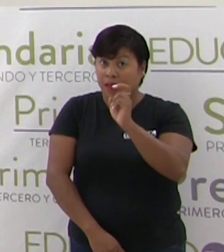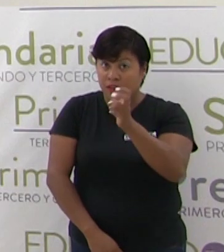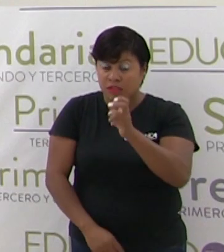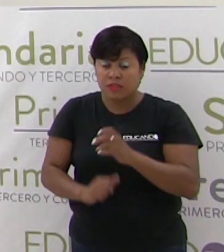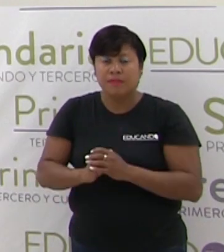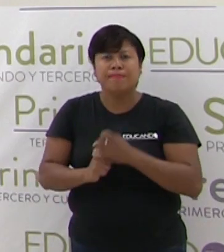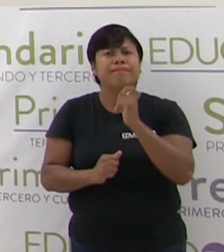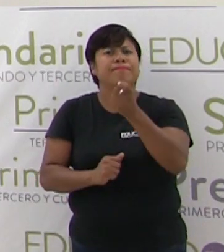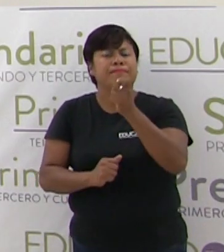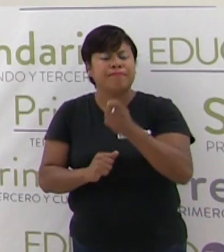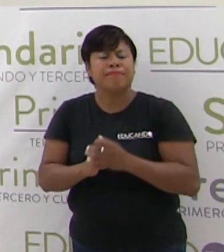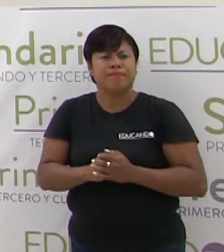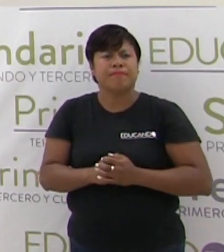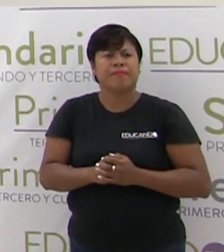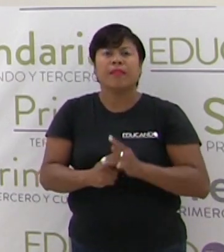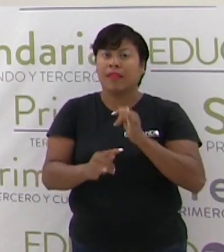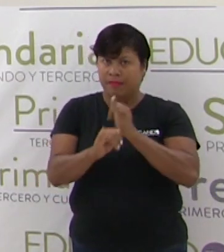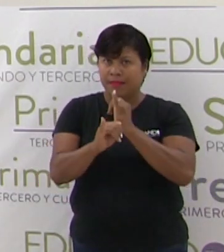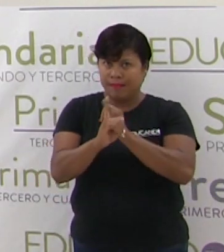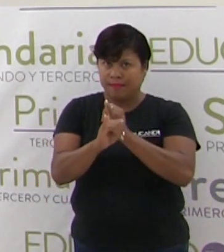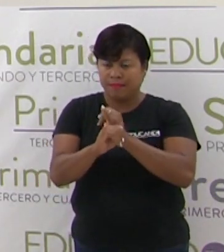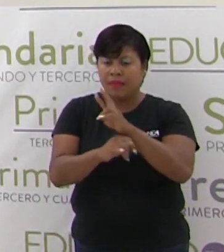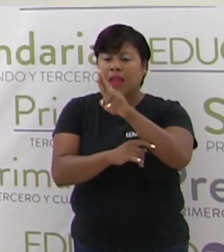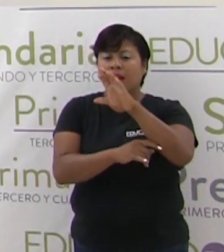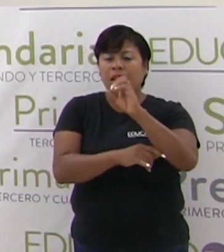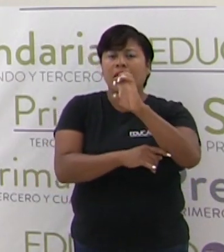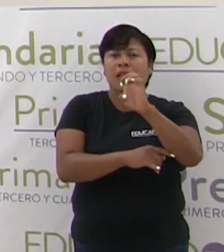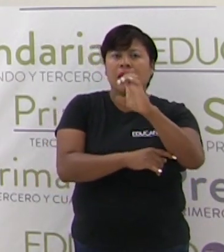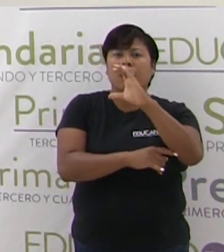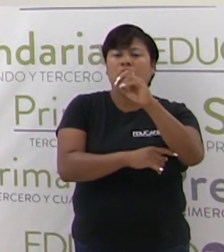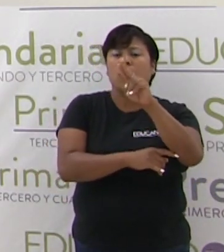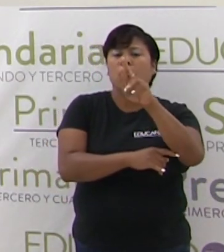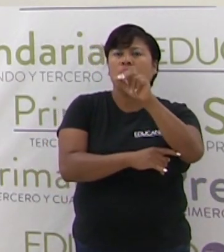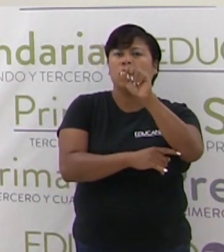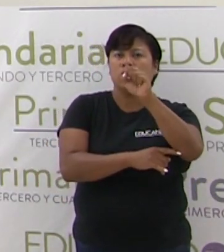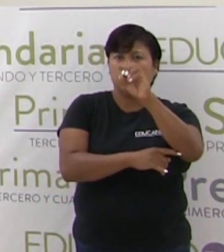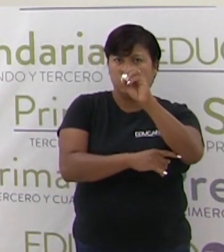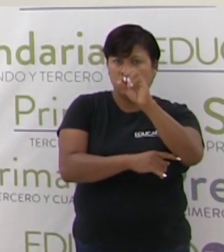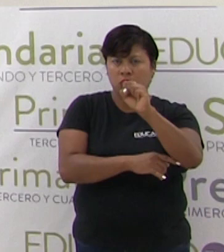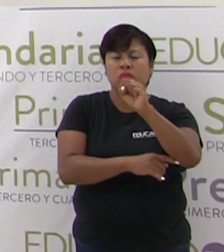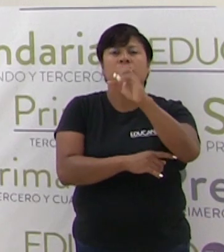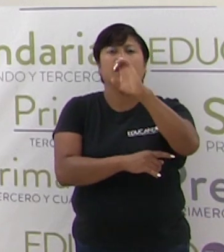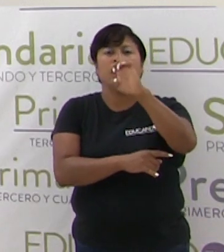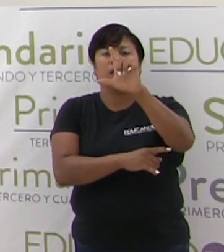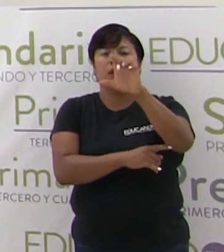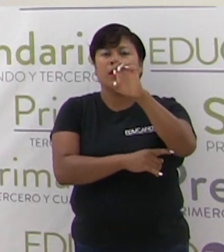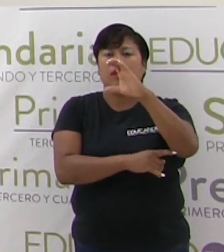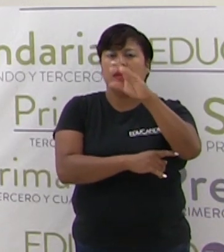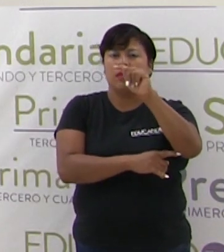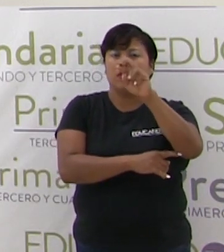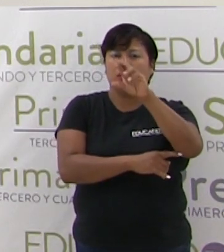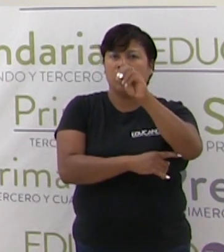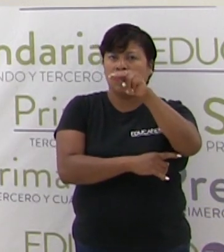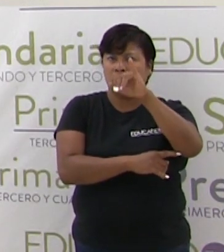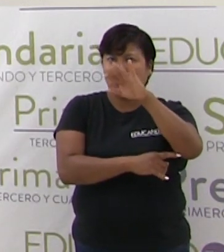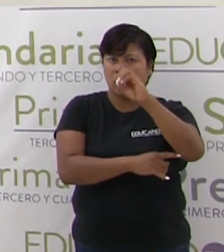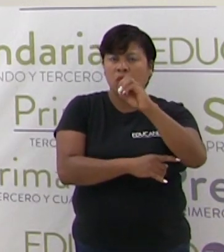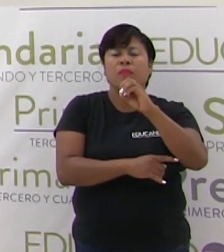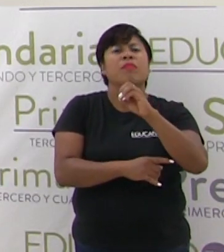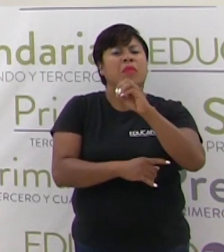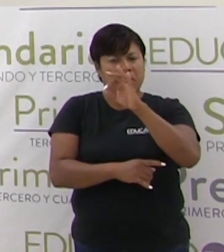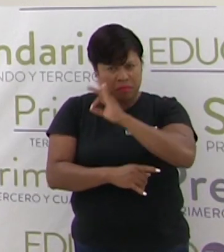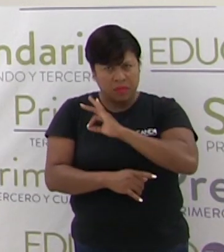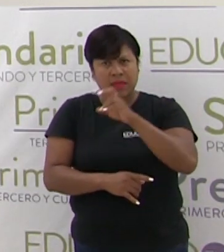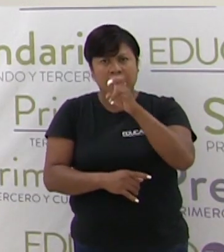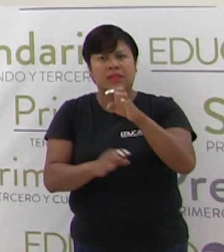Eso es entonces el internet, ¿verdad? Ya, bueno, ahora casi todos los periódicos también tienen su